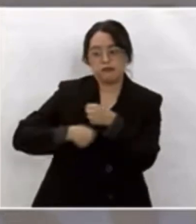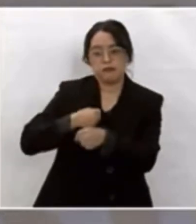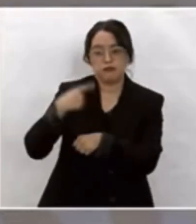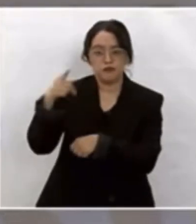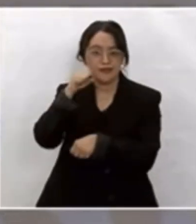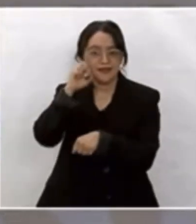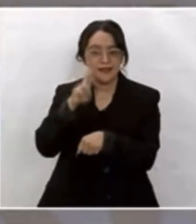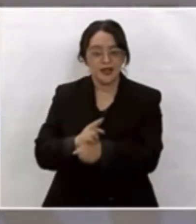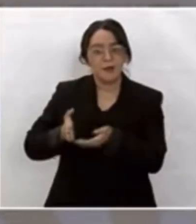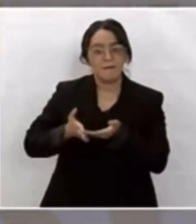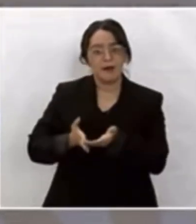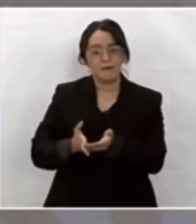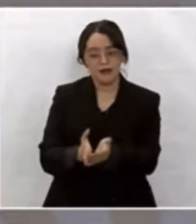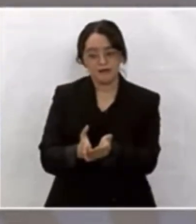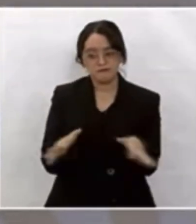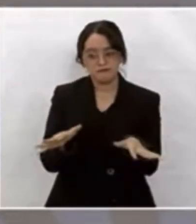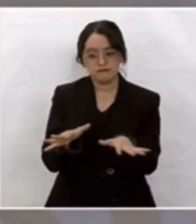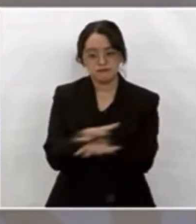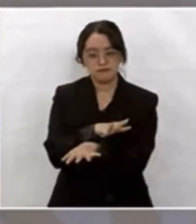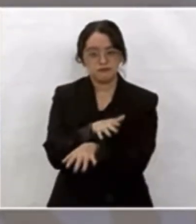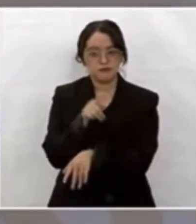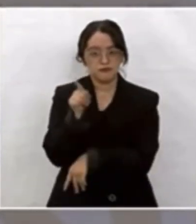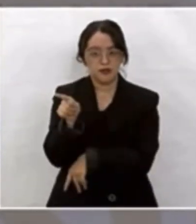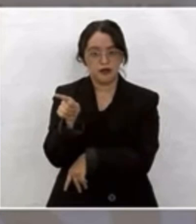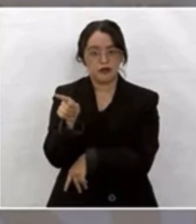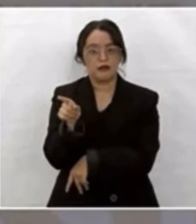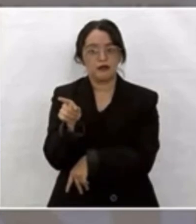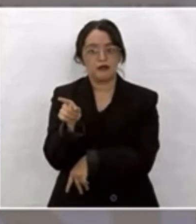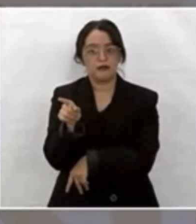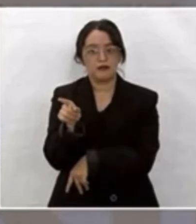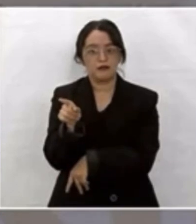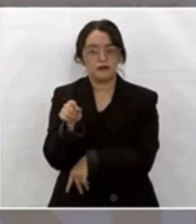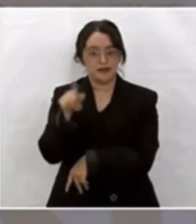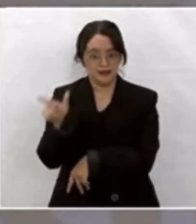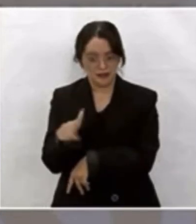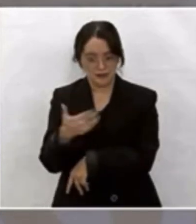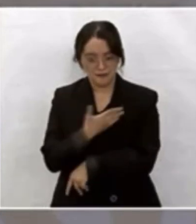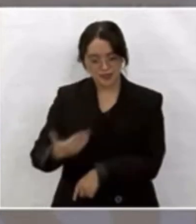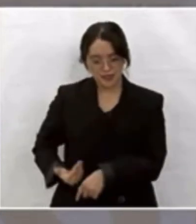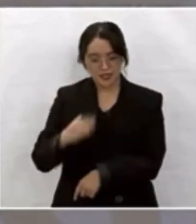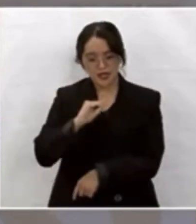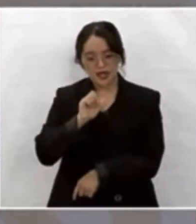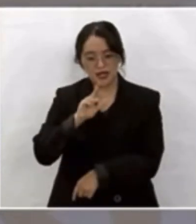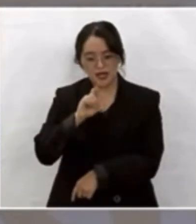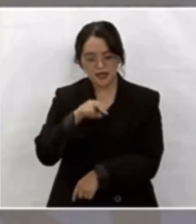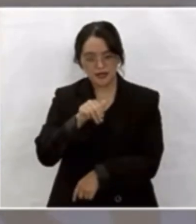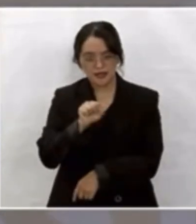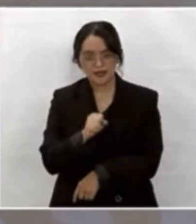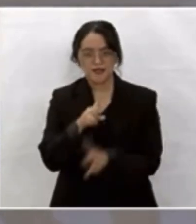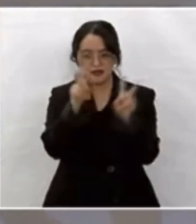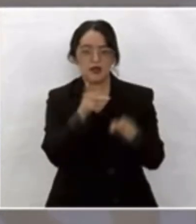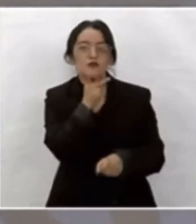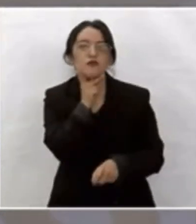secretario de Marina se iba a convertir, en la época del general Cárdenas, cuando la expropiación